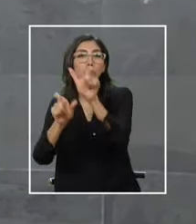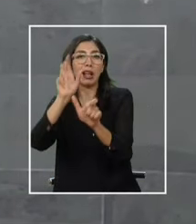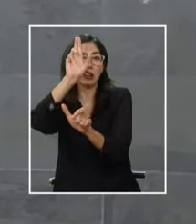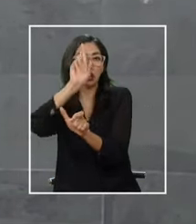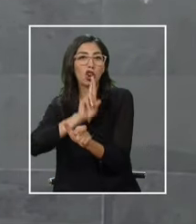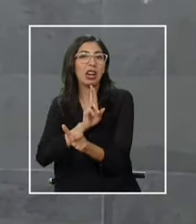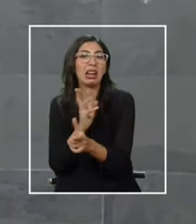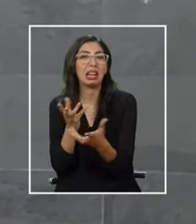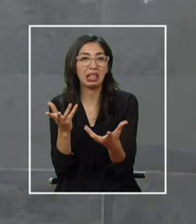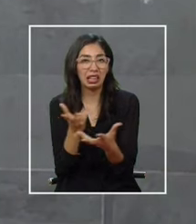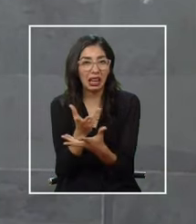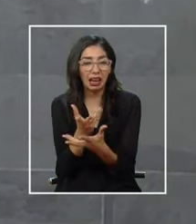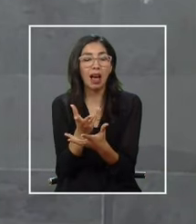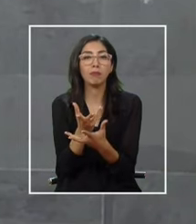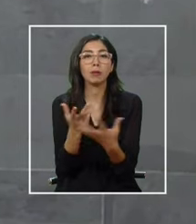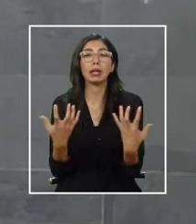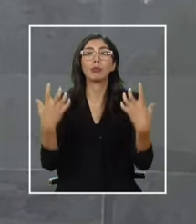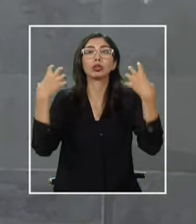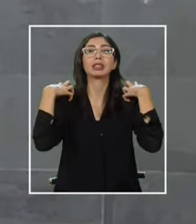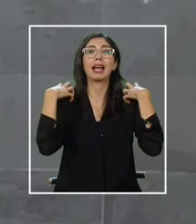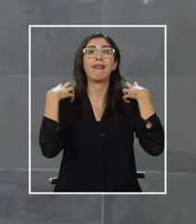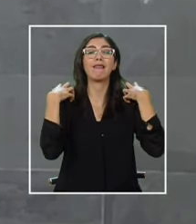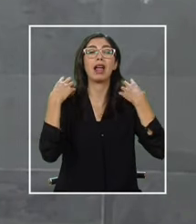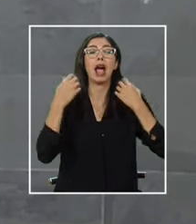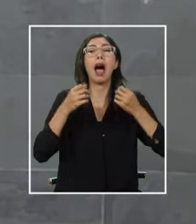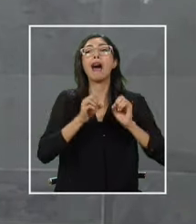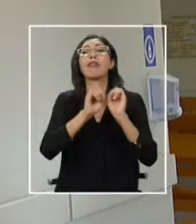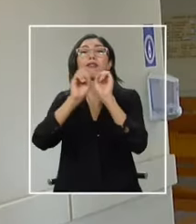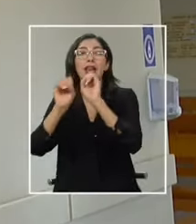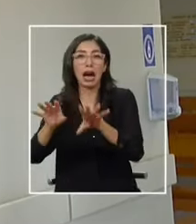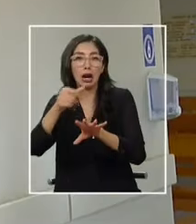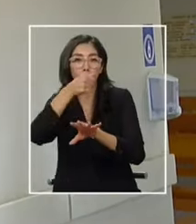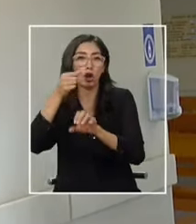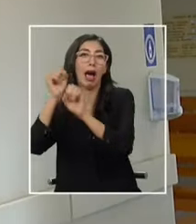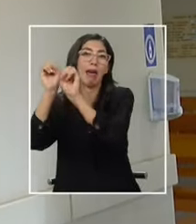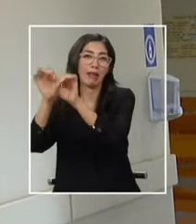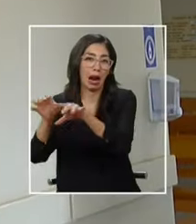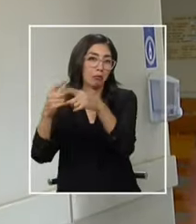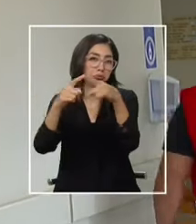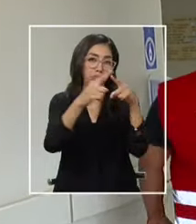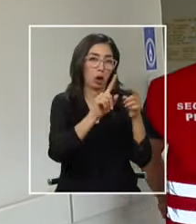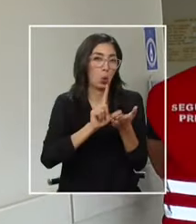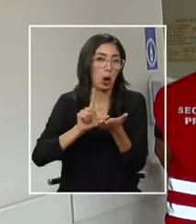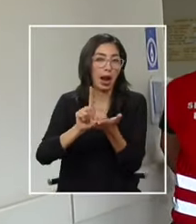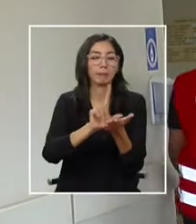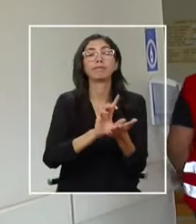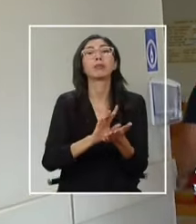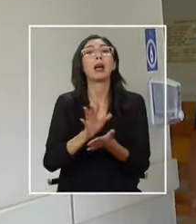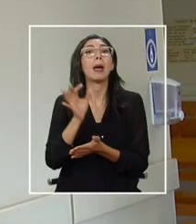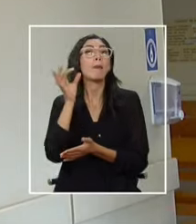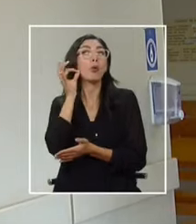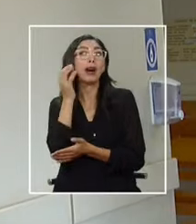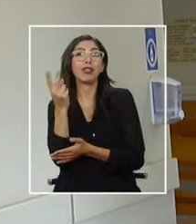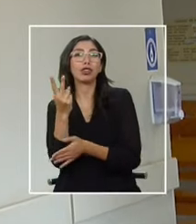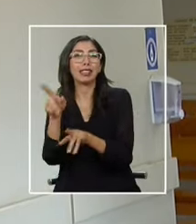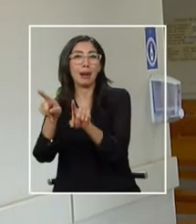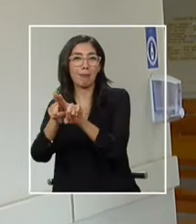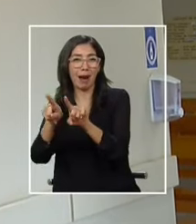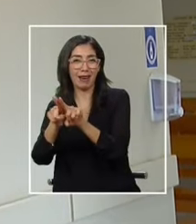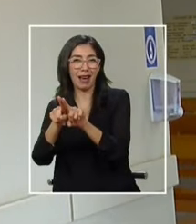a la distribución de la droga en los diferentes puntos de venta. Las dos hermanas y el marido de una de las